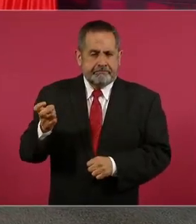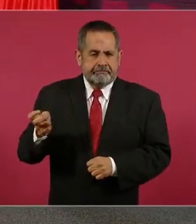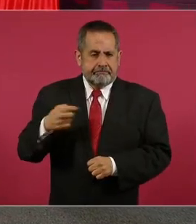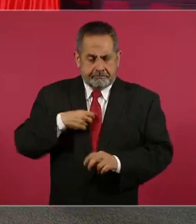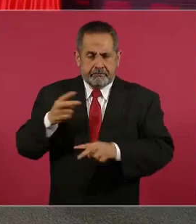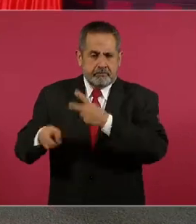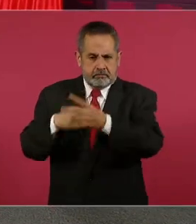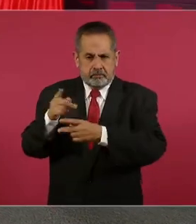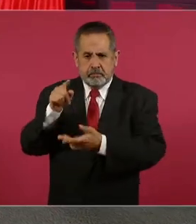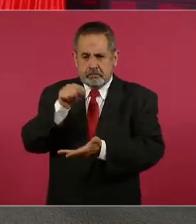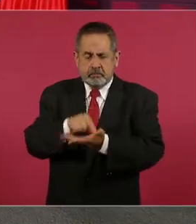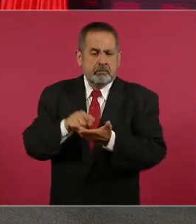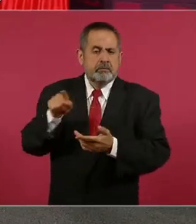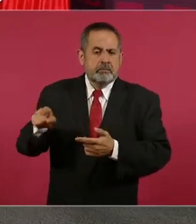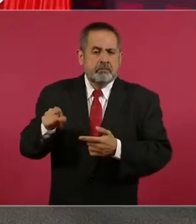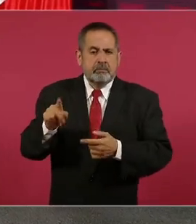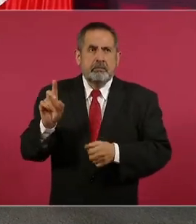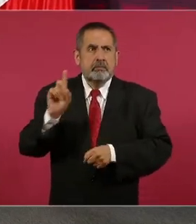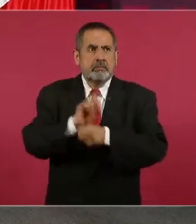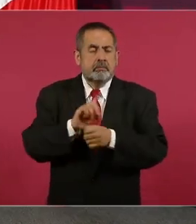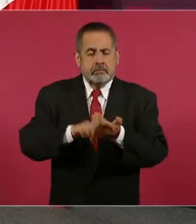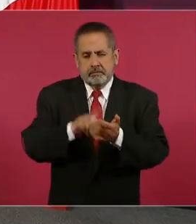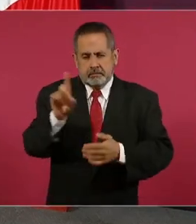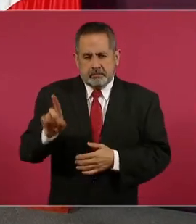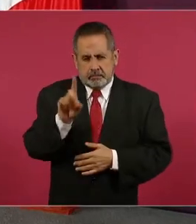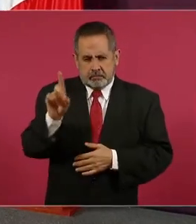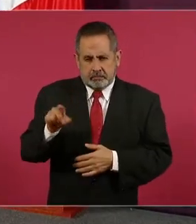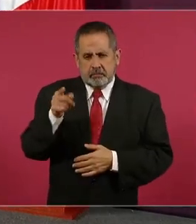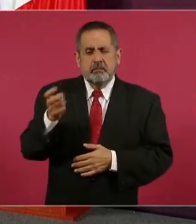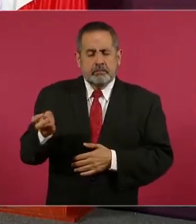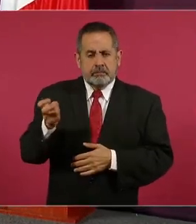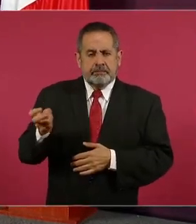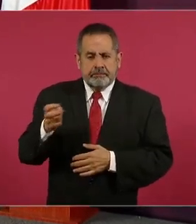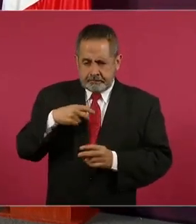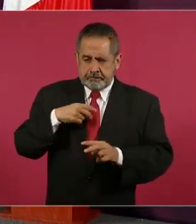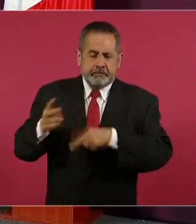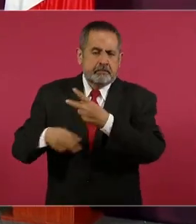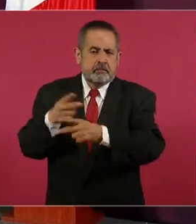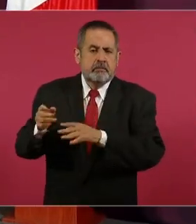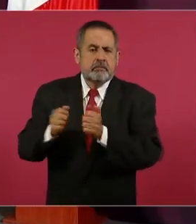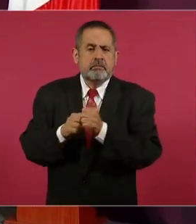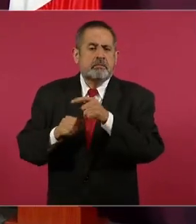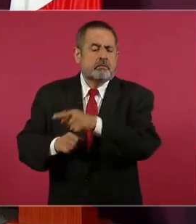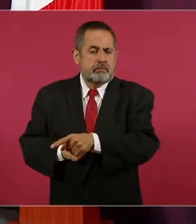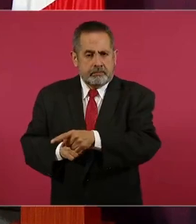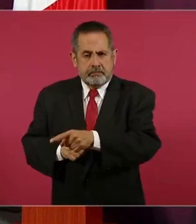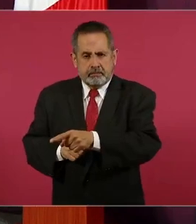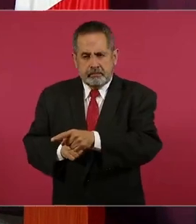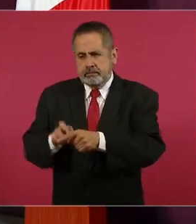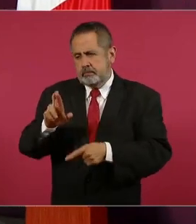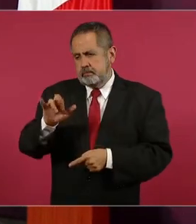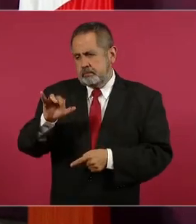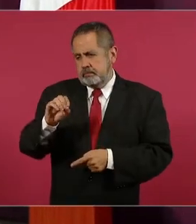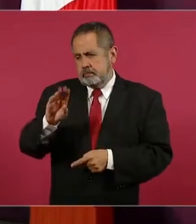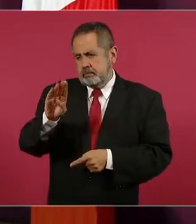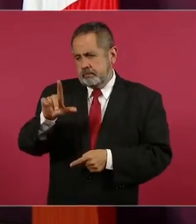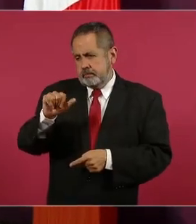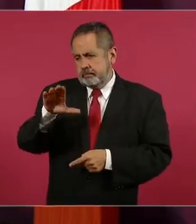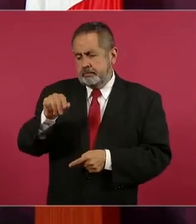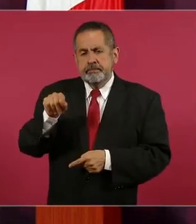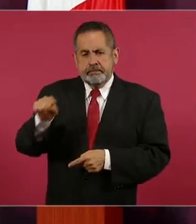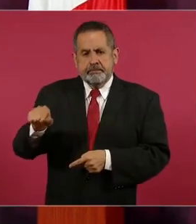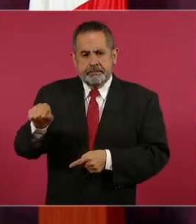Voy a estar allá. Es un domingo. Voy a estar en Río Blanco.